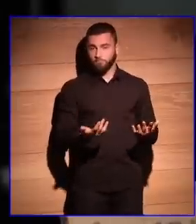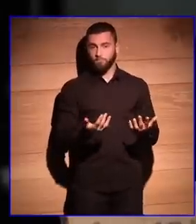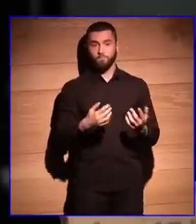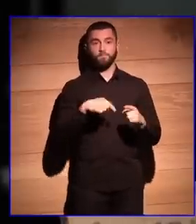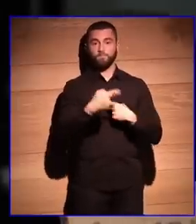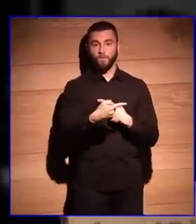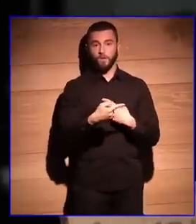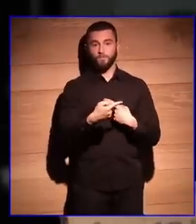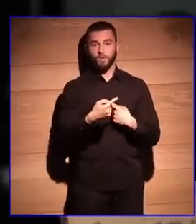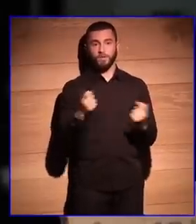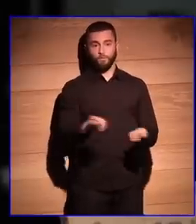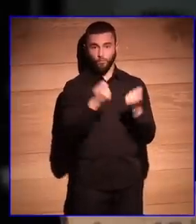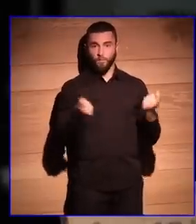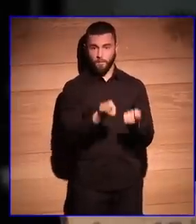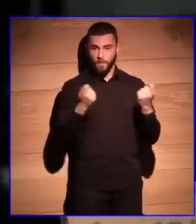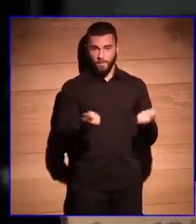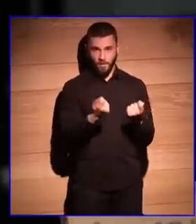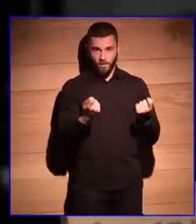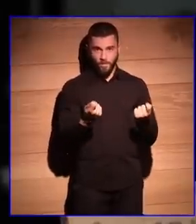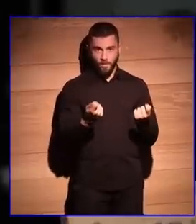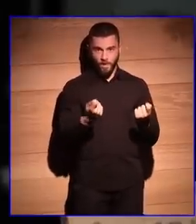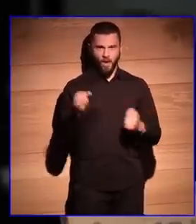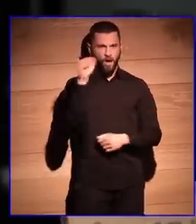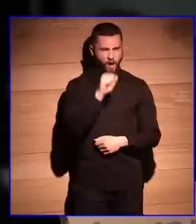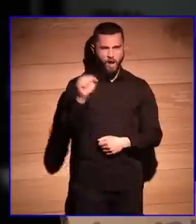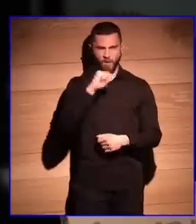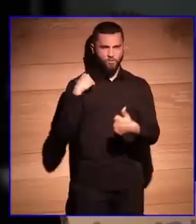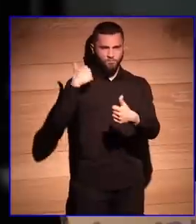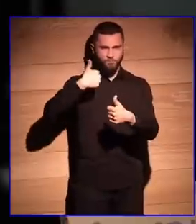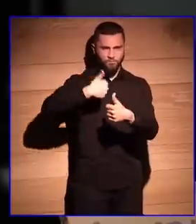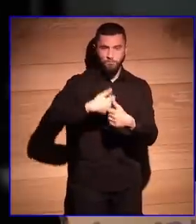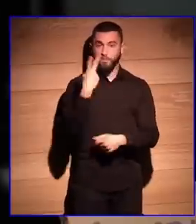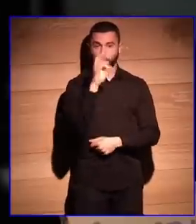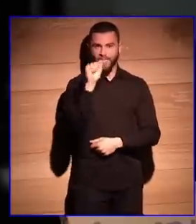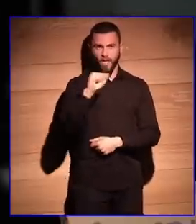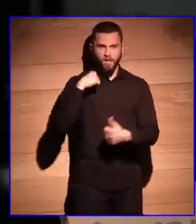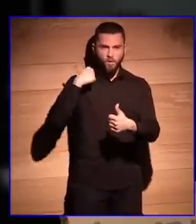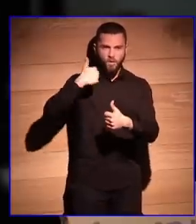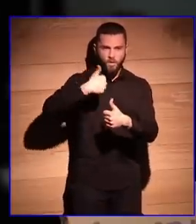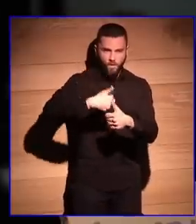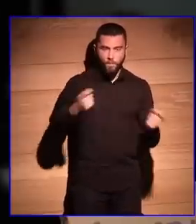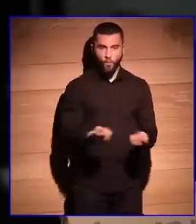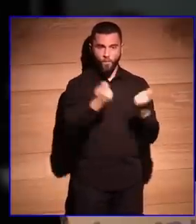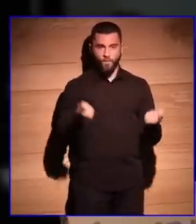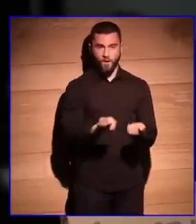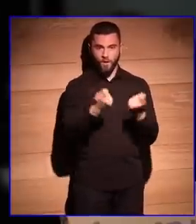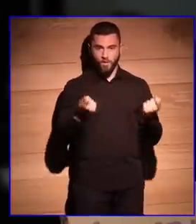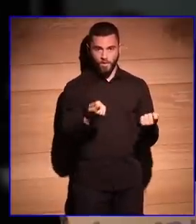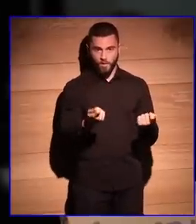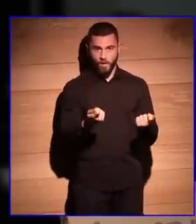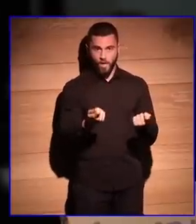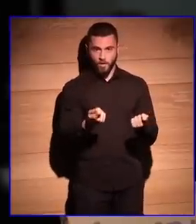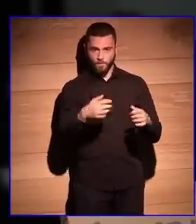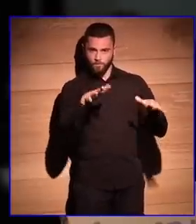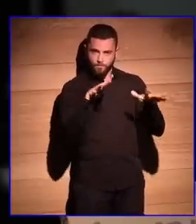Y lo hace también la publicidad. Ha habido durante 20 años, en que la publicidad de alguna manera estimulaba, no, primero de forma sutil y al